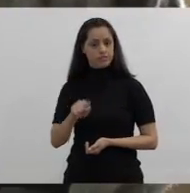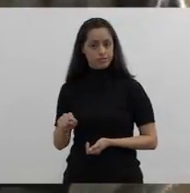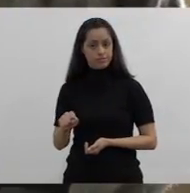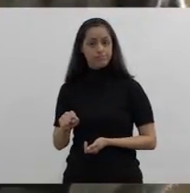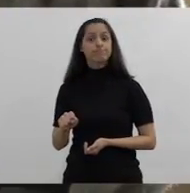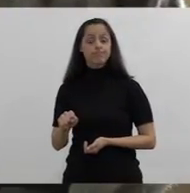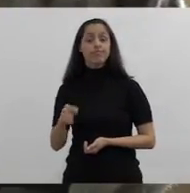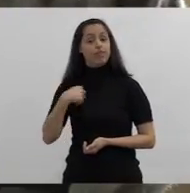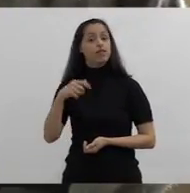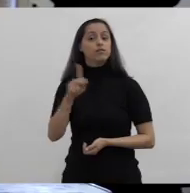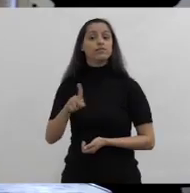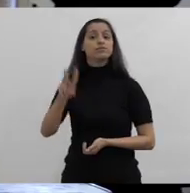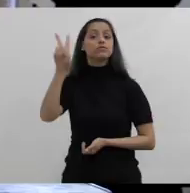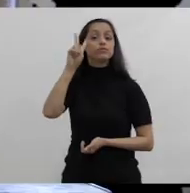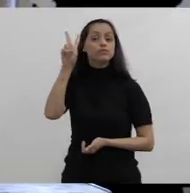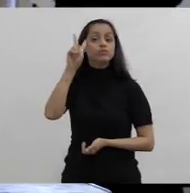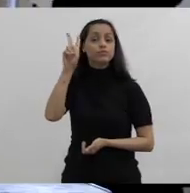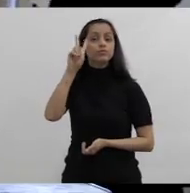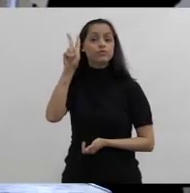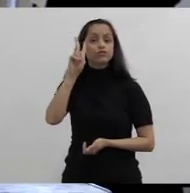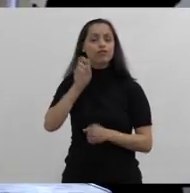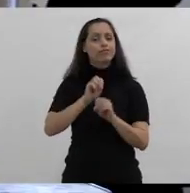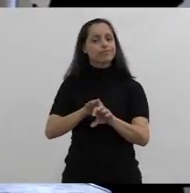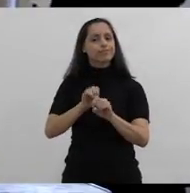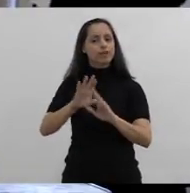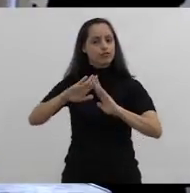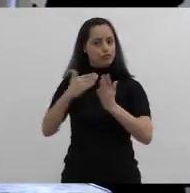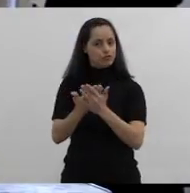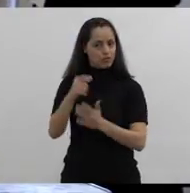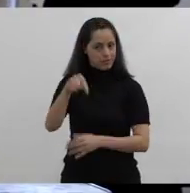historia de esta escuela. El principio de la cuestión era